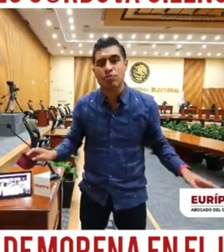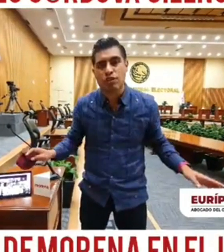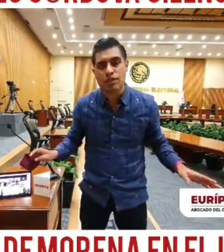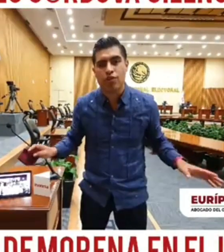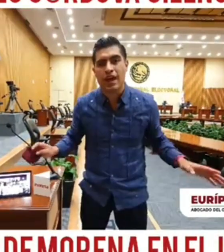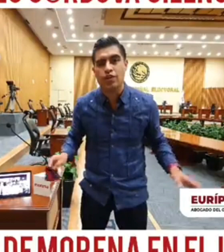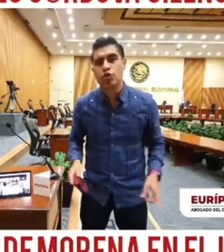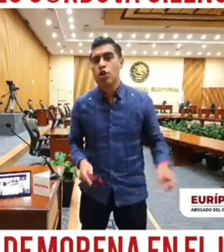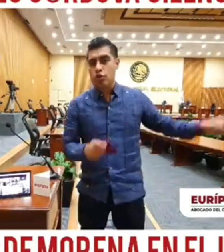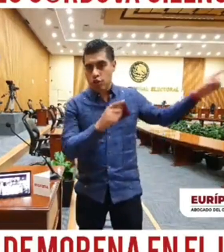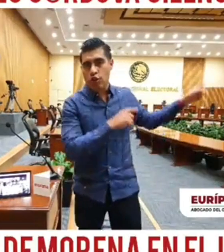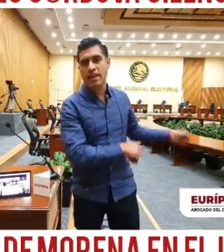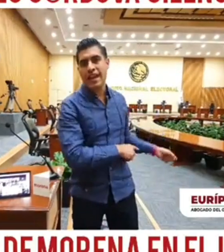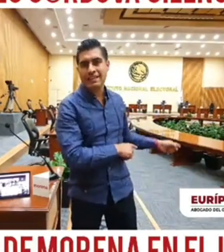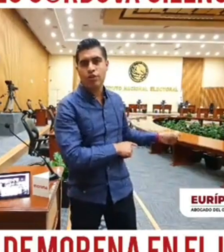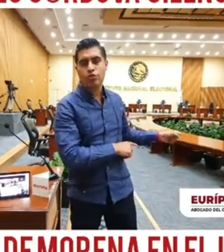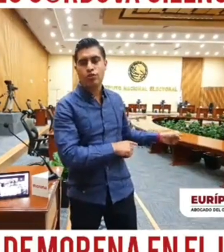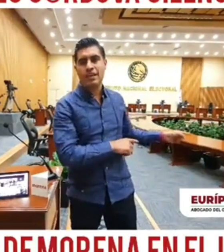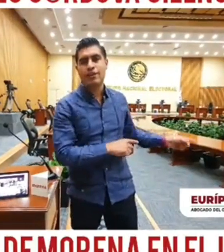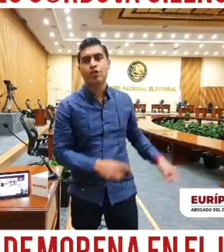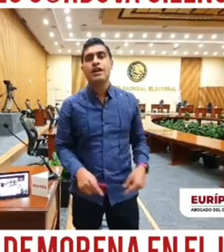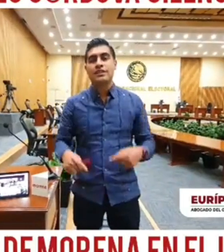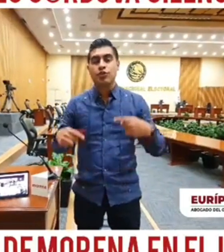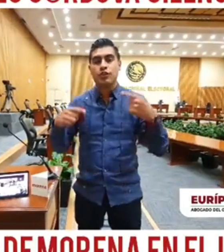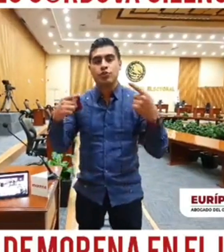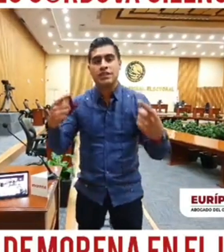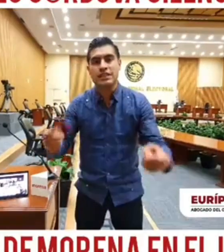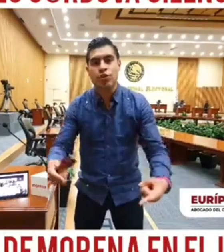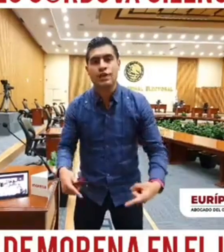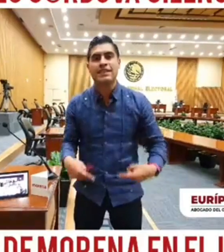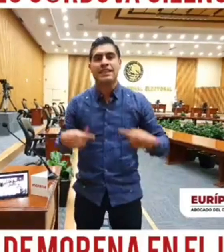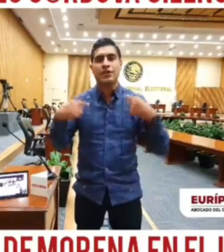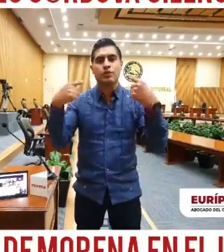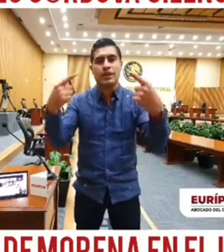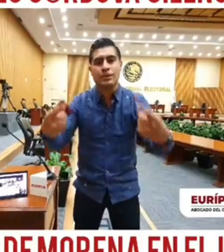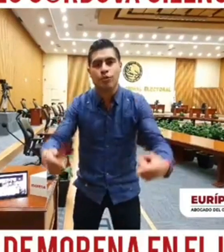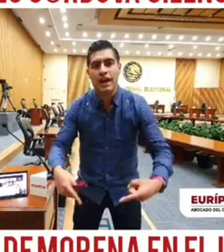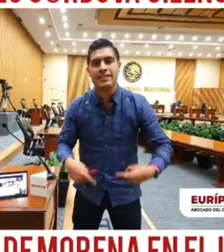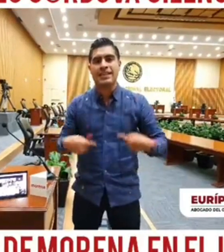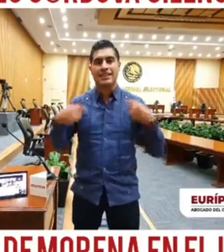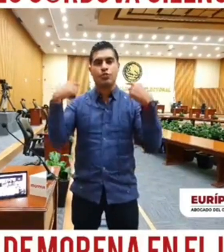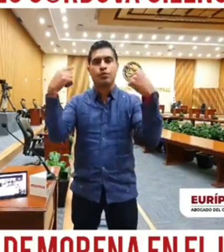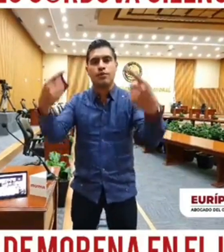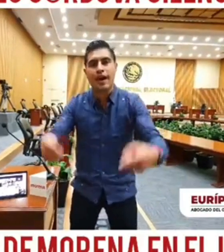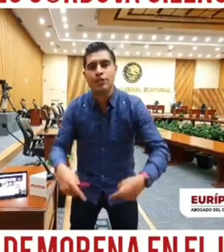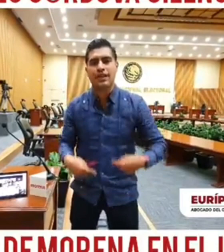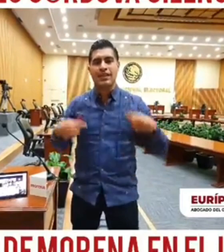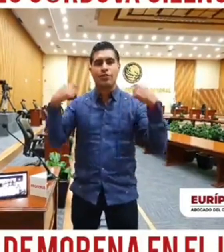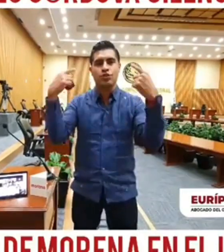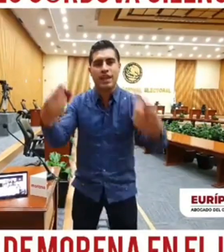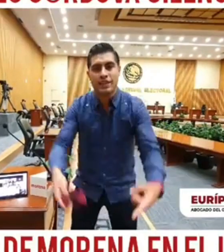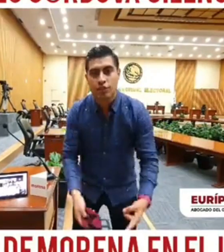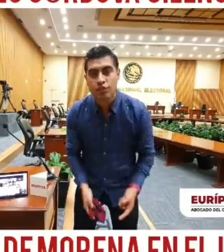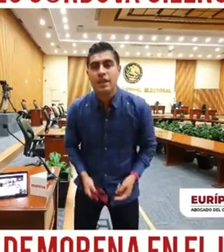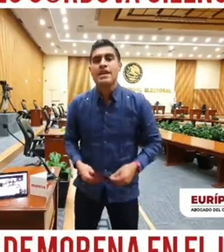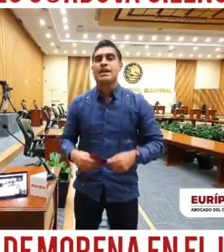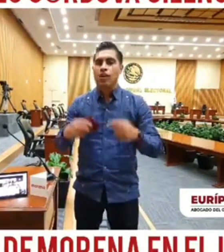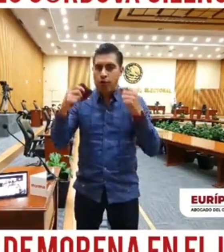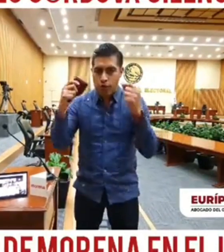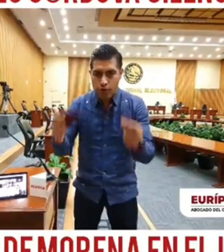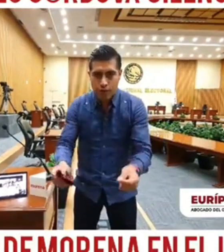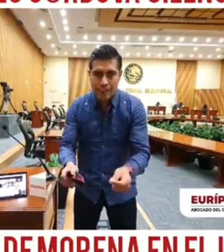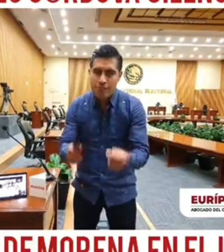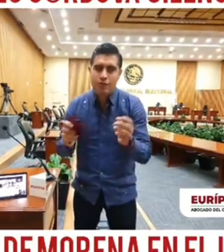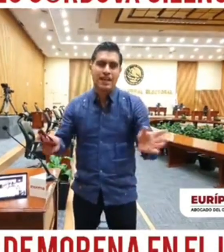excesivos y millonarios, no sólo de las y los consejeros, sino de sus asesores, secretarios particulares, secretarios privados, secretarios técnicos.